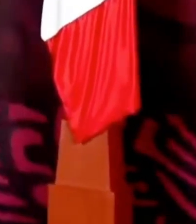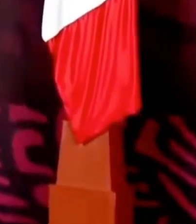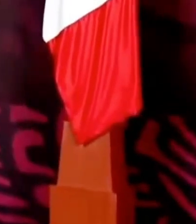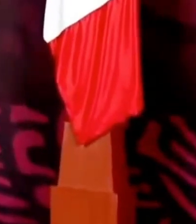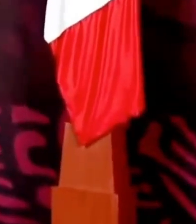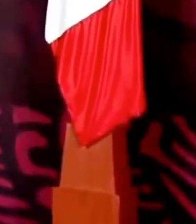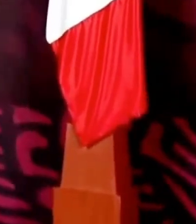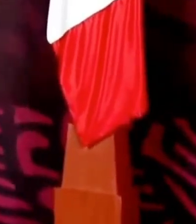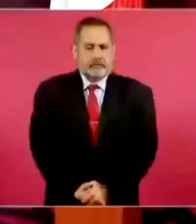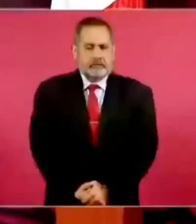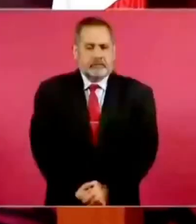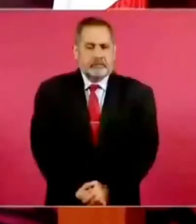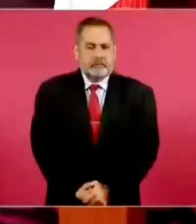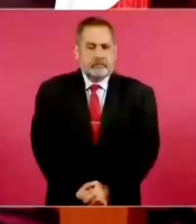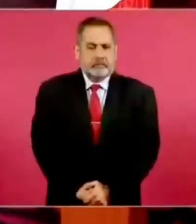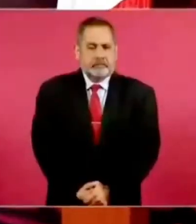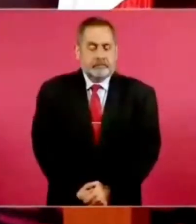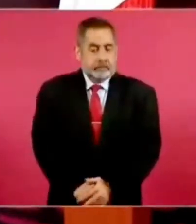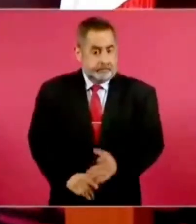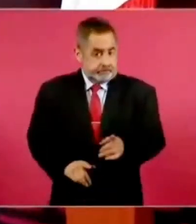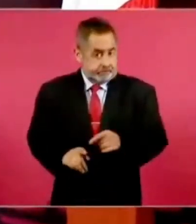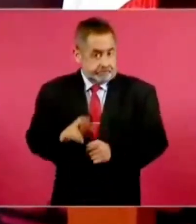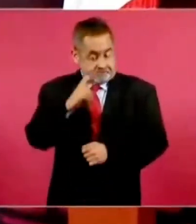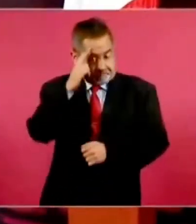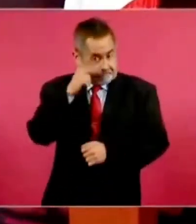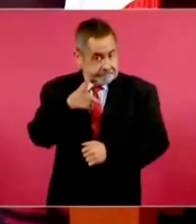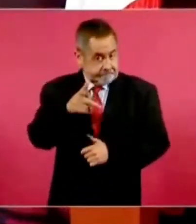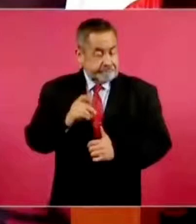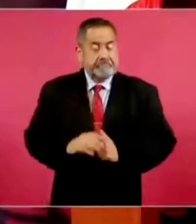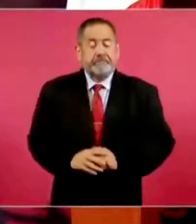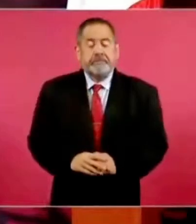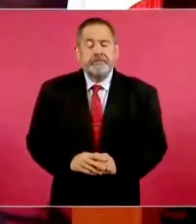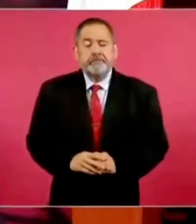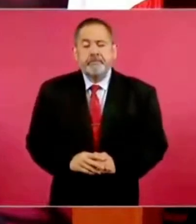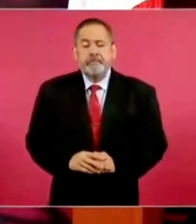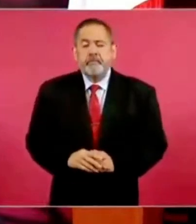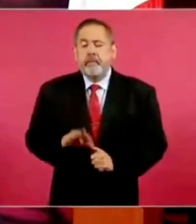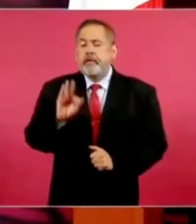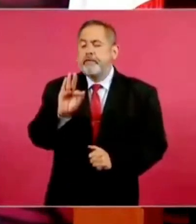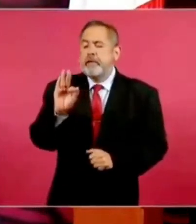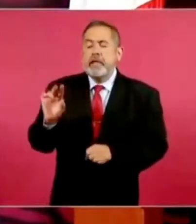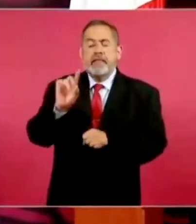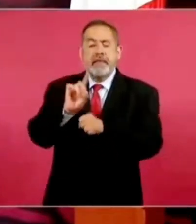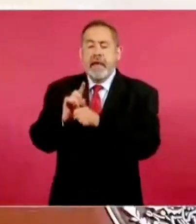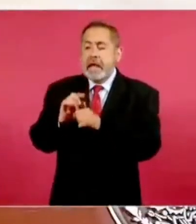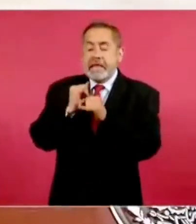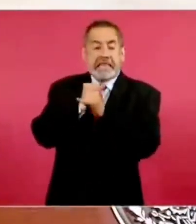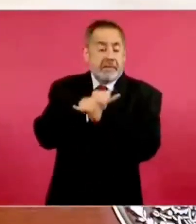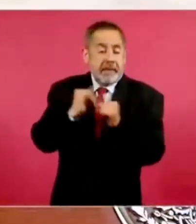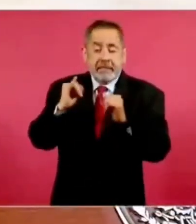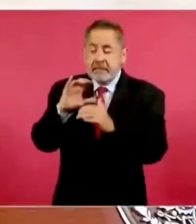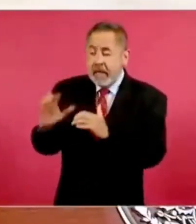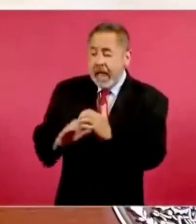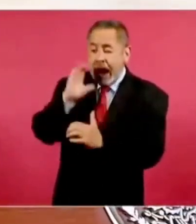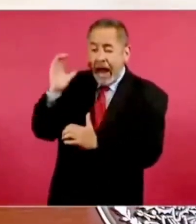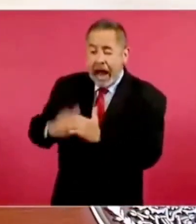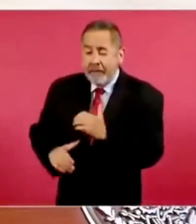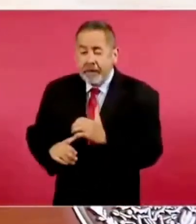y no nos acordemos de la fecha de la consumación de la